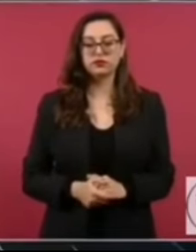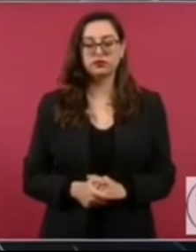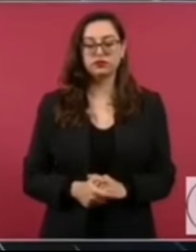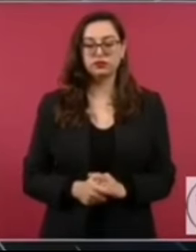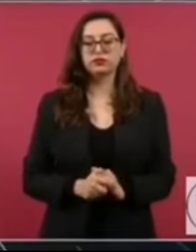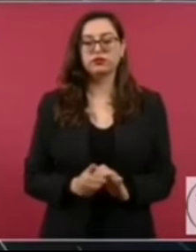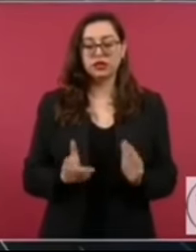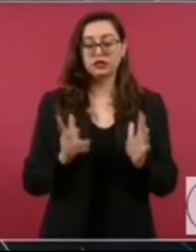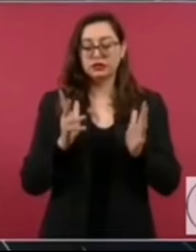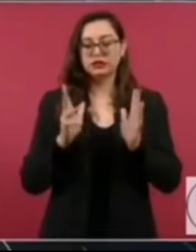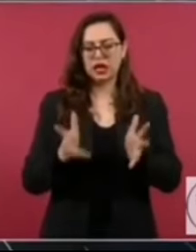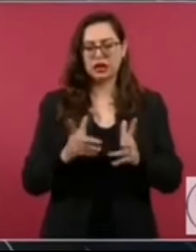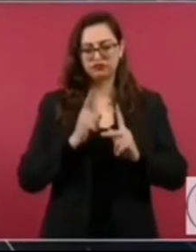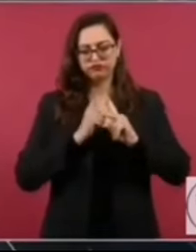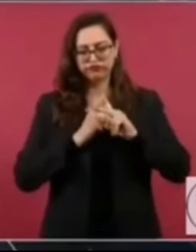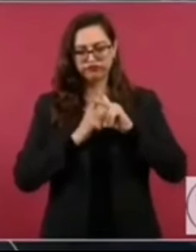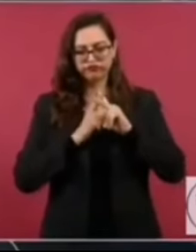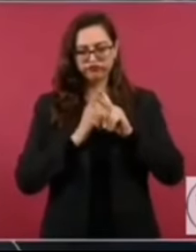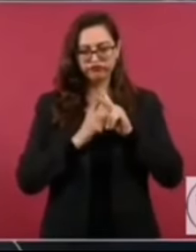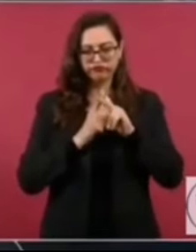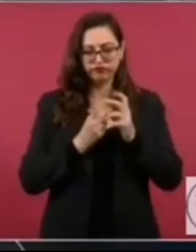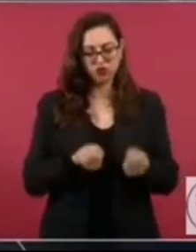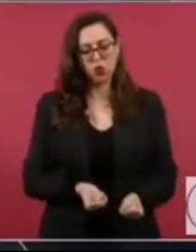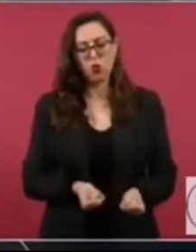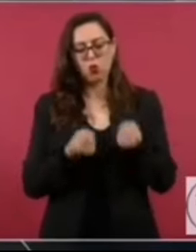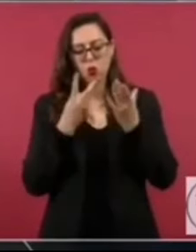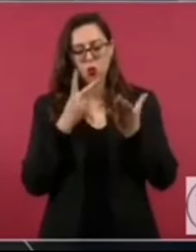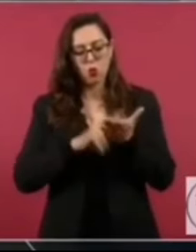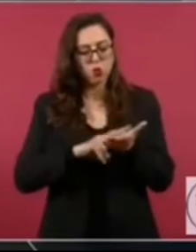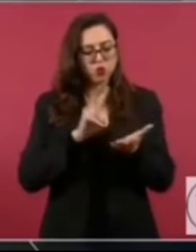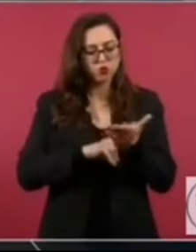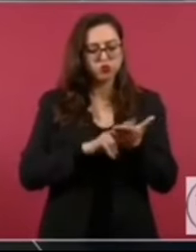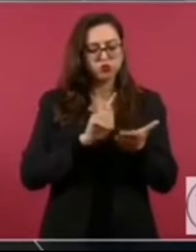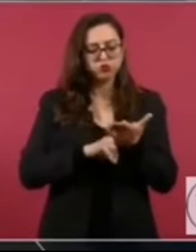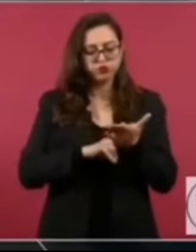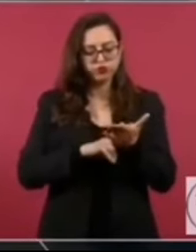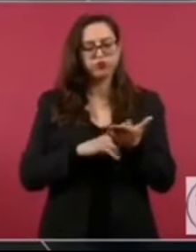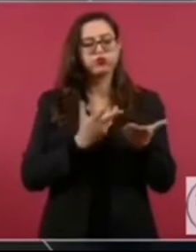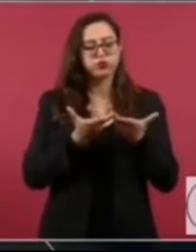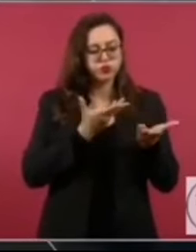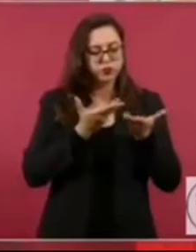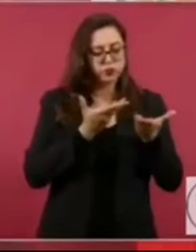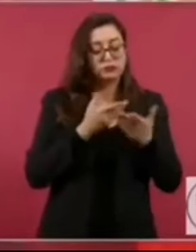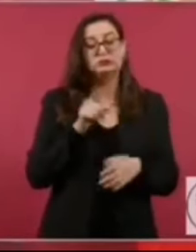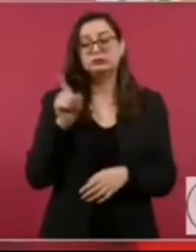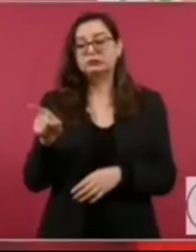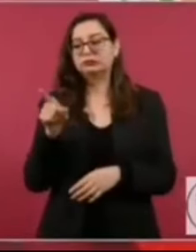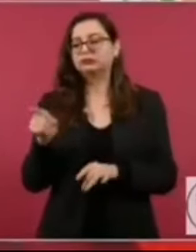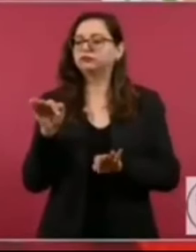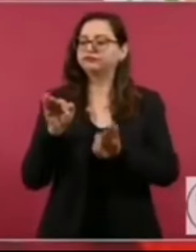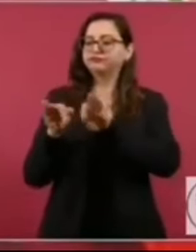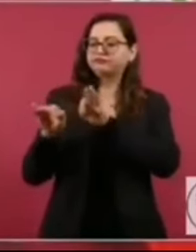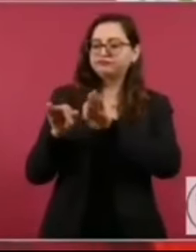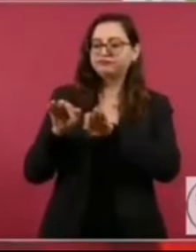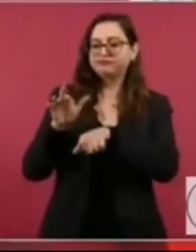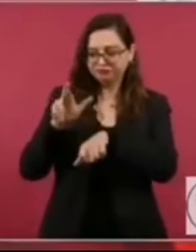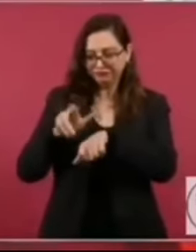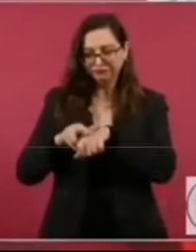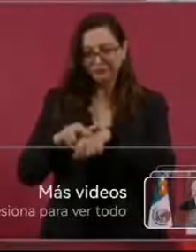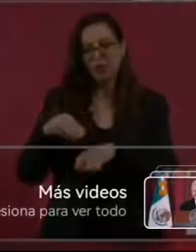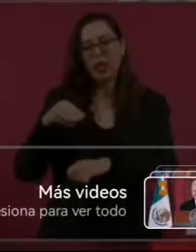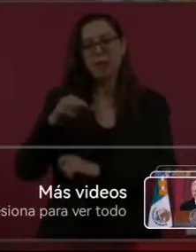el avalúo para que se le haga un planteamiento a los trabajadores de Mexicana para